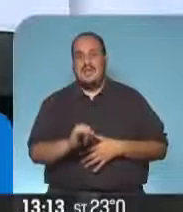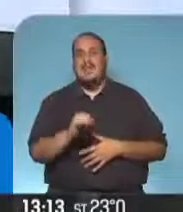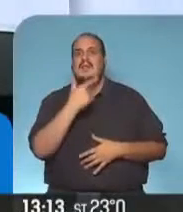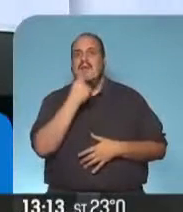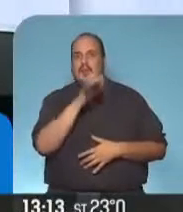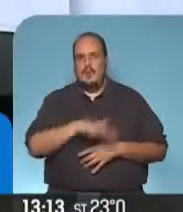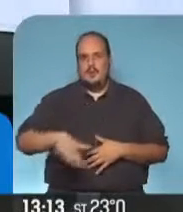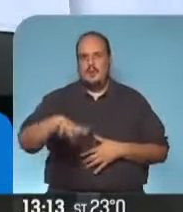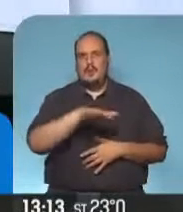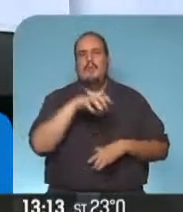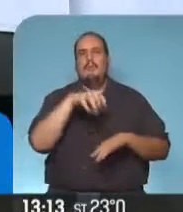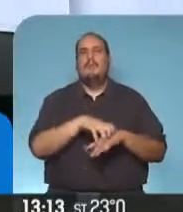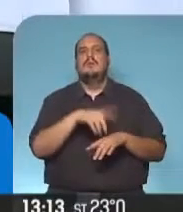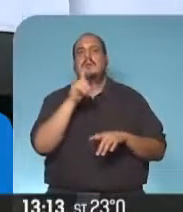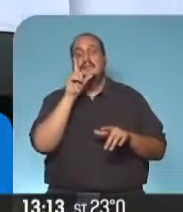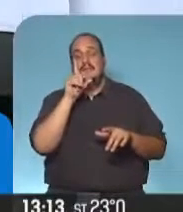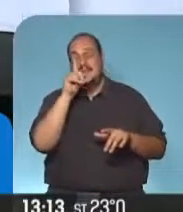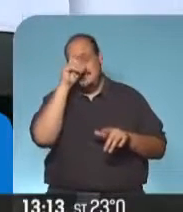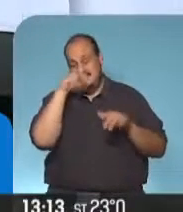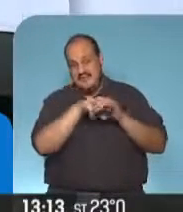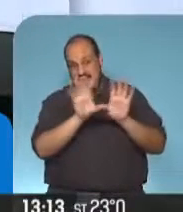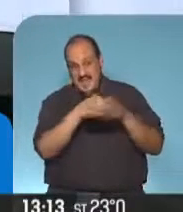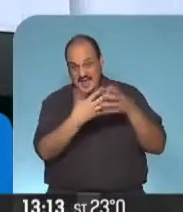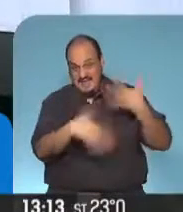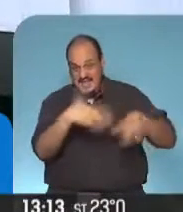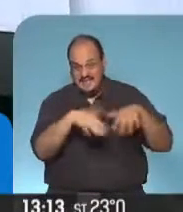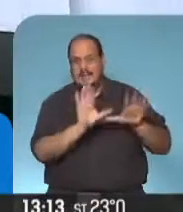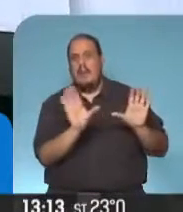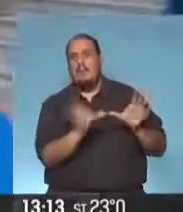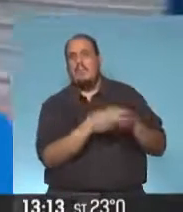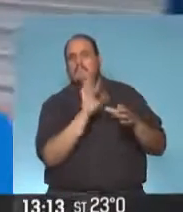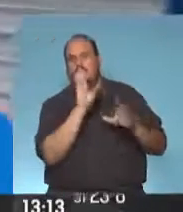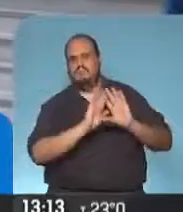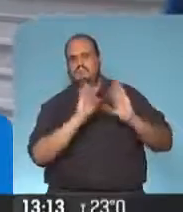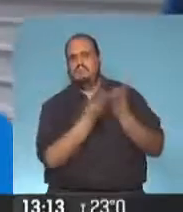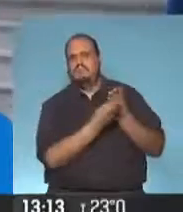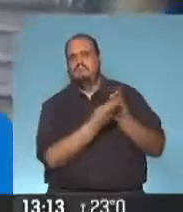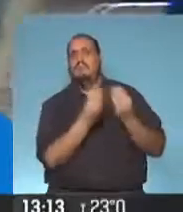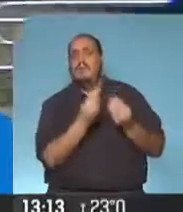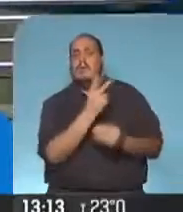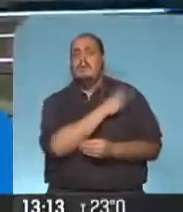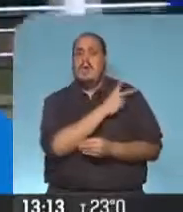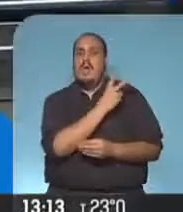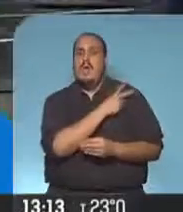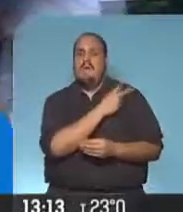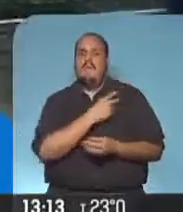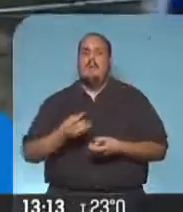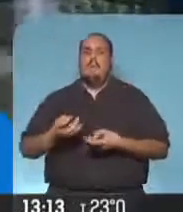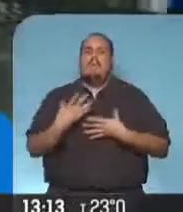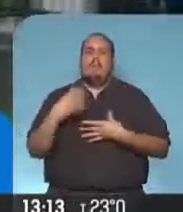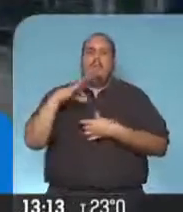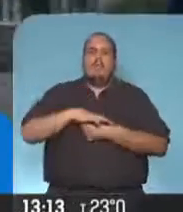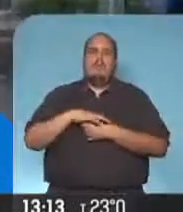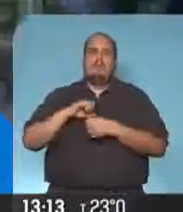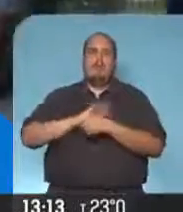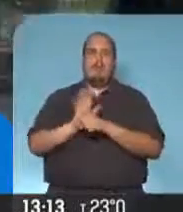Devoto. El cierre es preventivo. El lugar justamente fue cerrado después de que la jefa de este sector contrajera el coronavirus, por